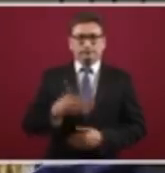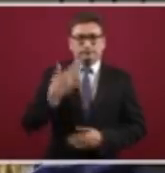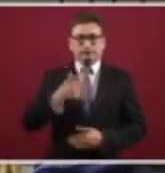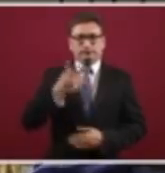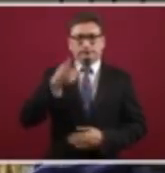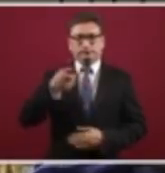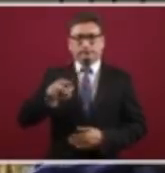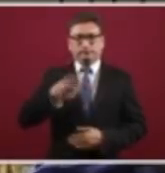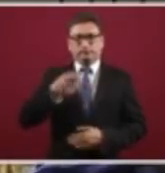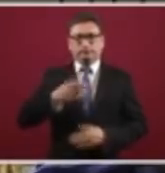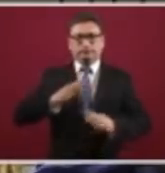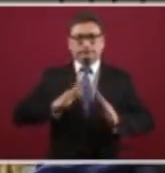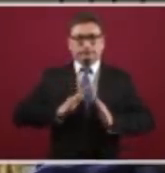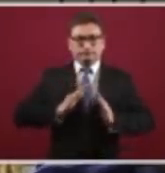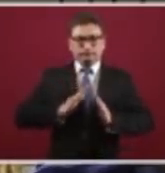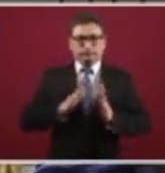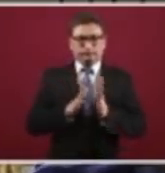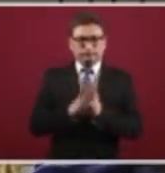defensa